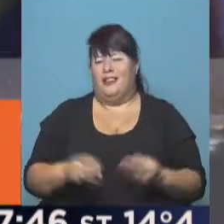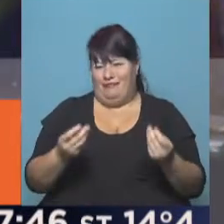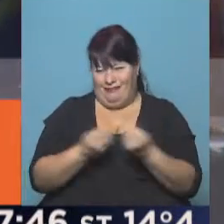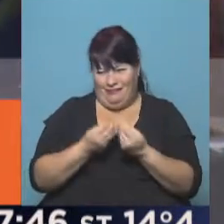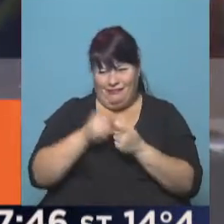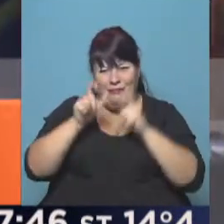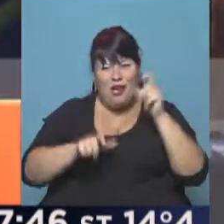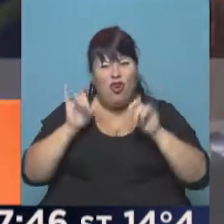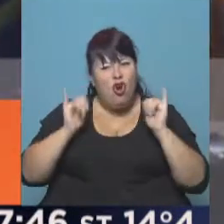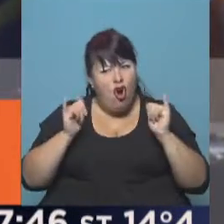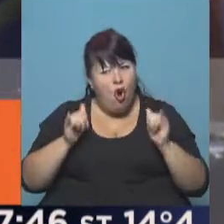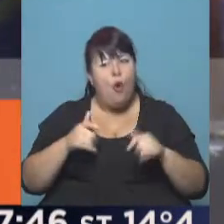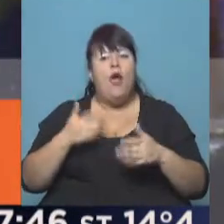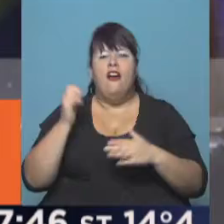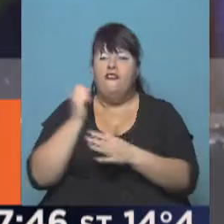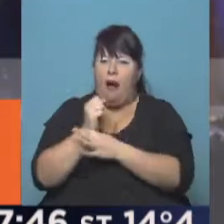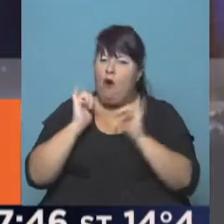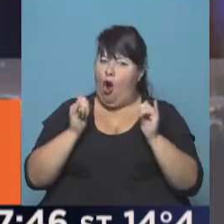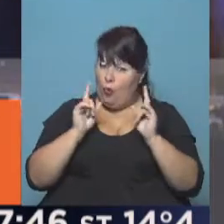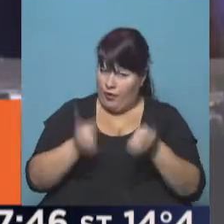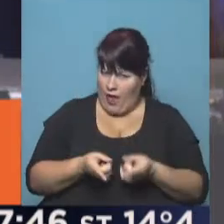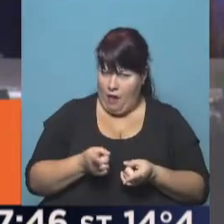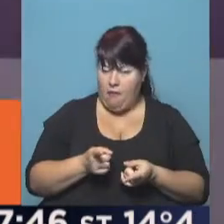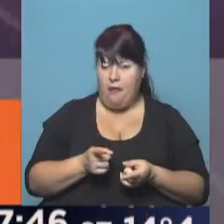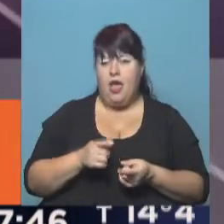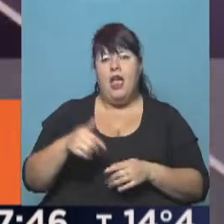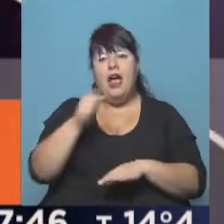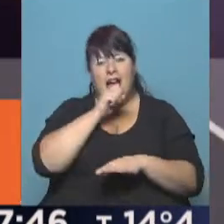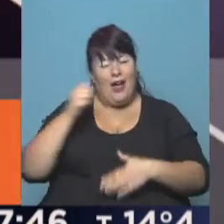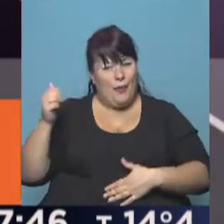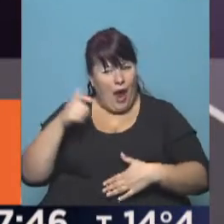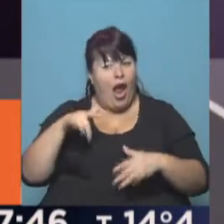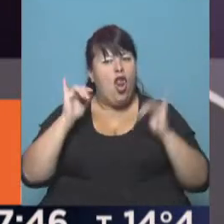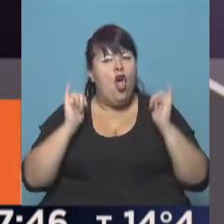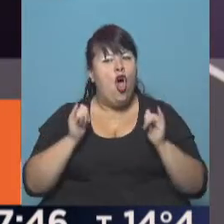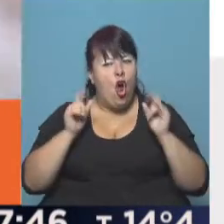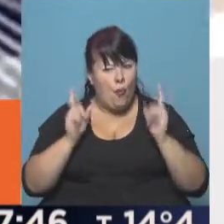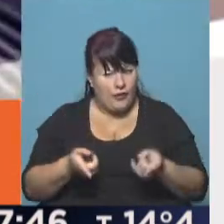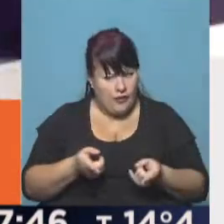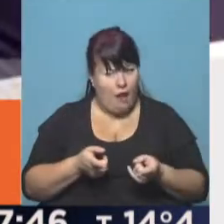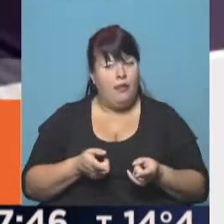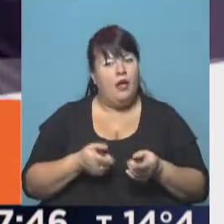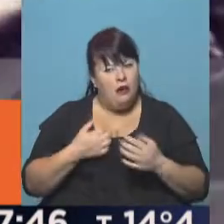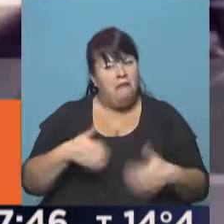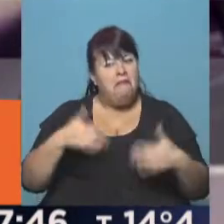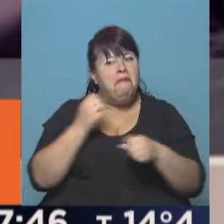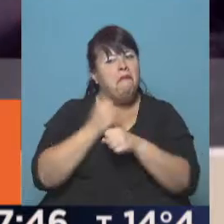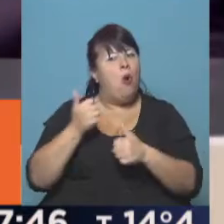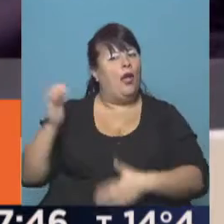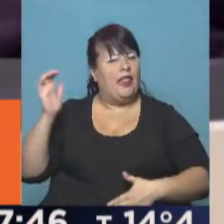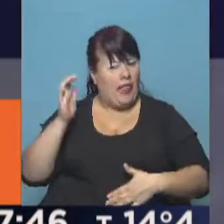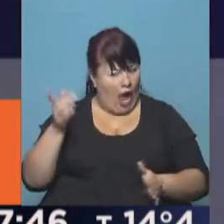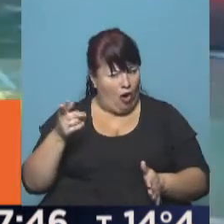muchísimo público joven y muchísimos artistas jóvenes. En el escenario hay muchos chicos muy jóvenes que realmente hacen muy bien el tango.